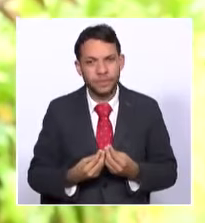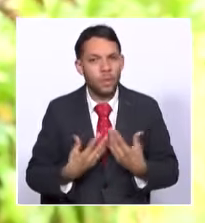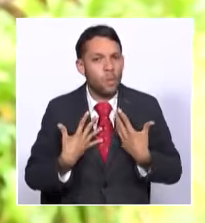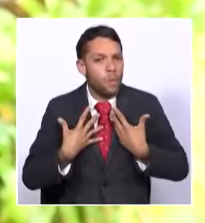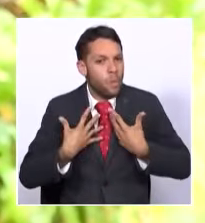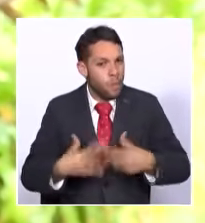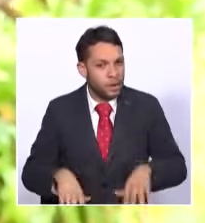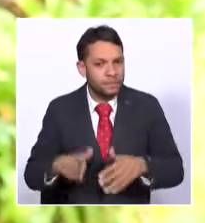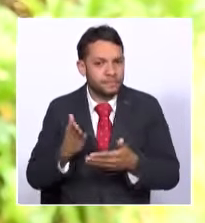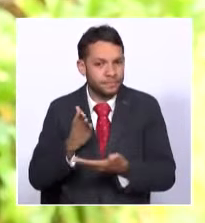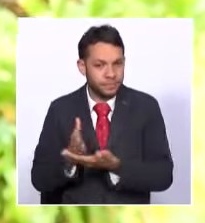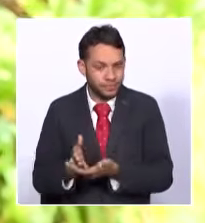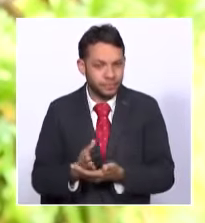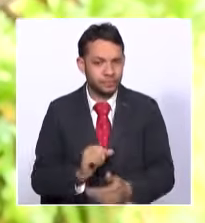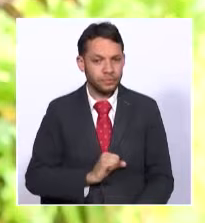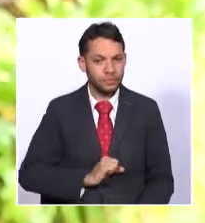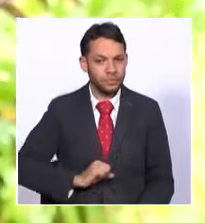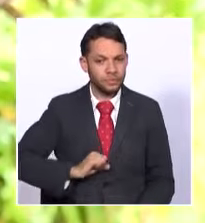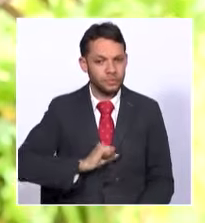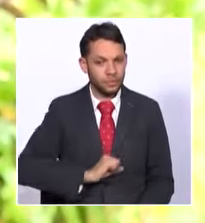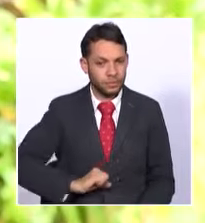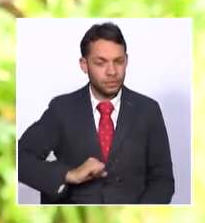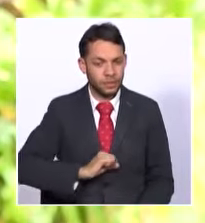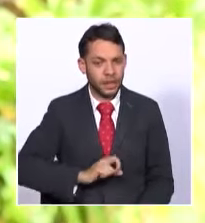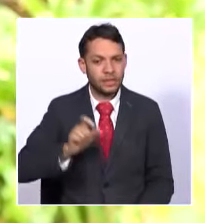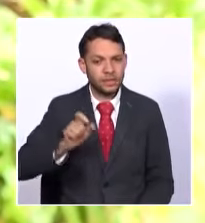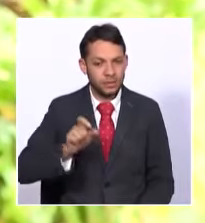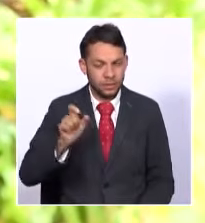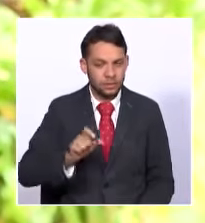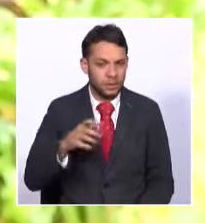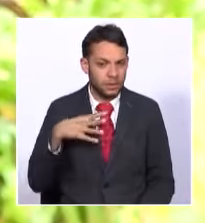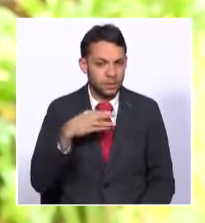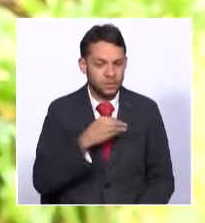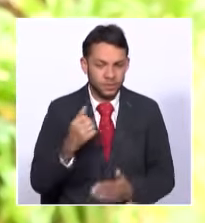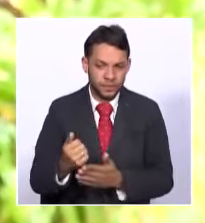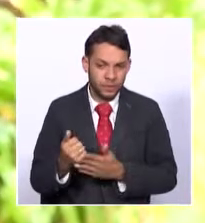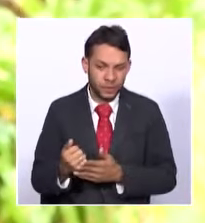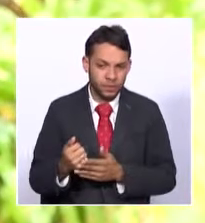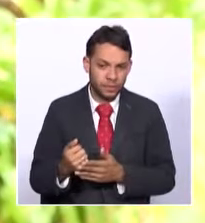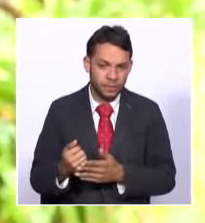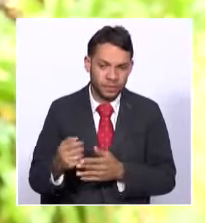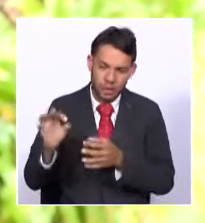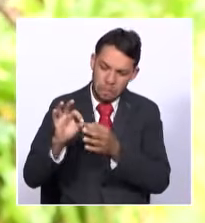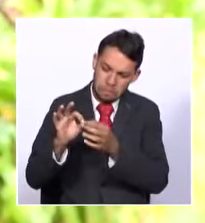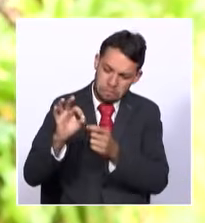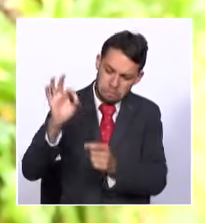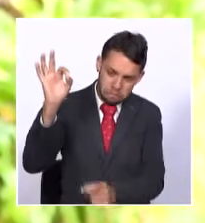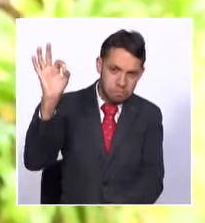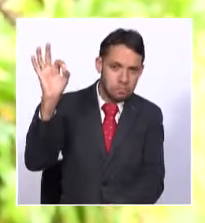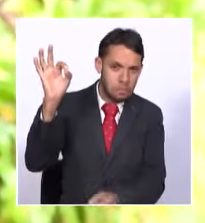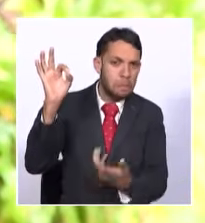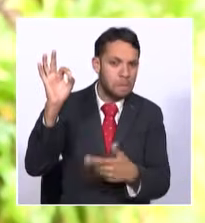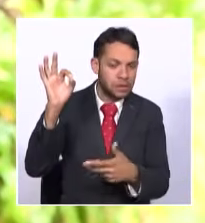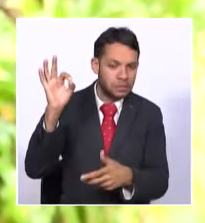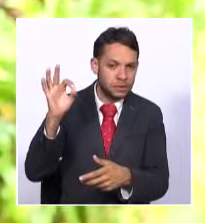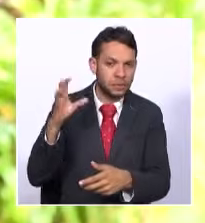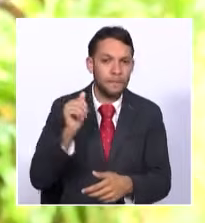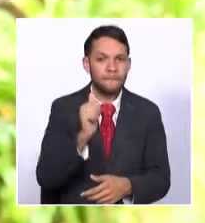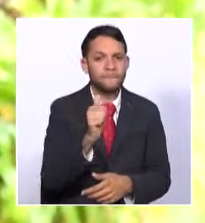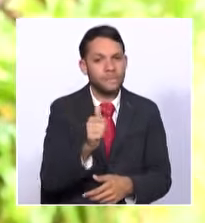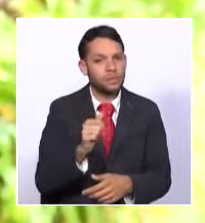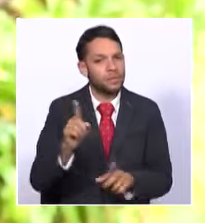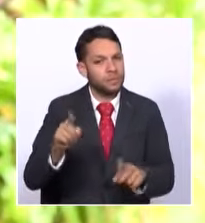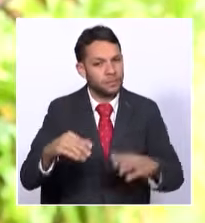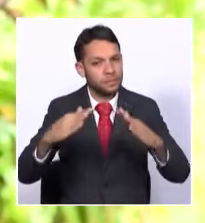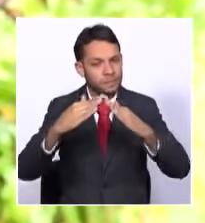donde toman radiografías, pero hay unas medidas que nos pueden ayudar y pues de pronto para que también las hagan en la casa,